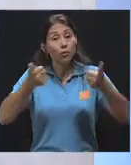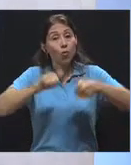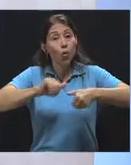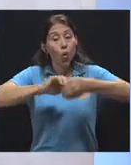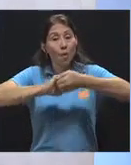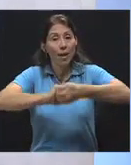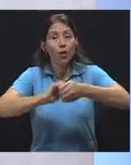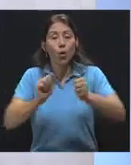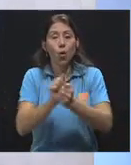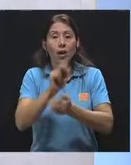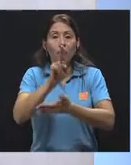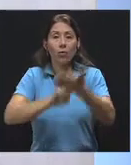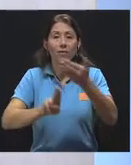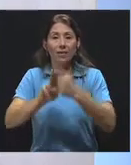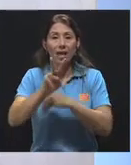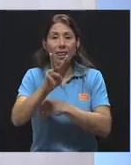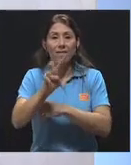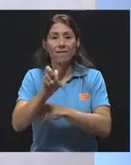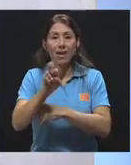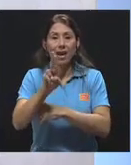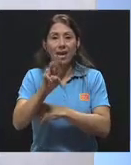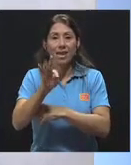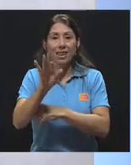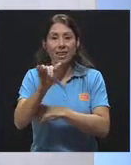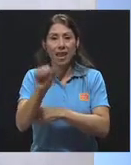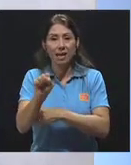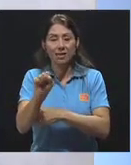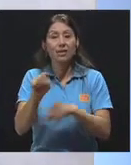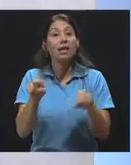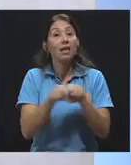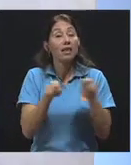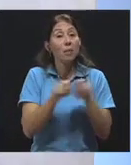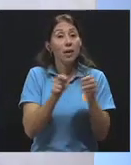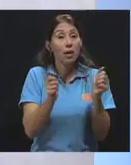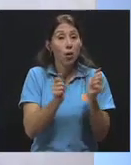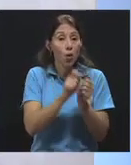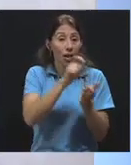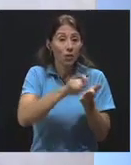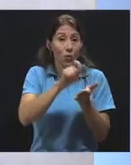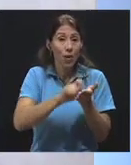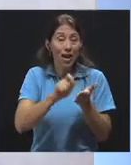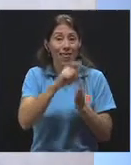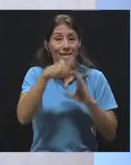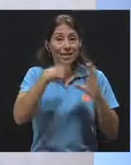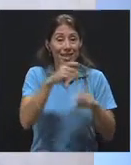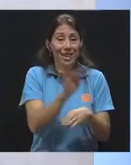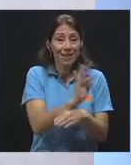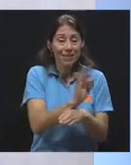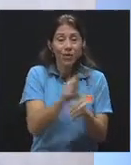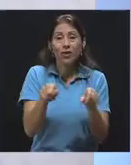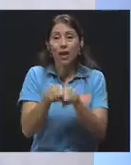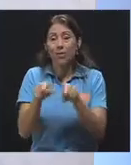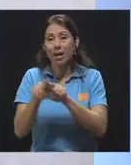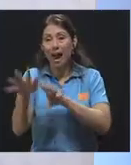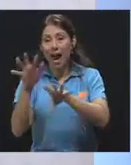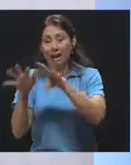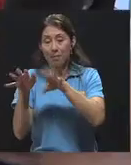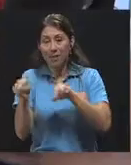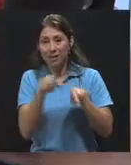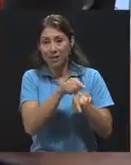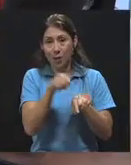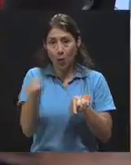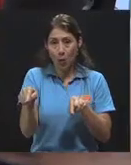un convenio marco con la Universidad Veritas y tanto con la Escuela de Cine y Televisión como con la Escuela de Animación, que son las dos como más